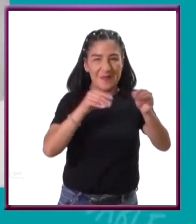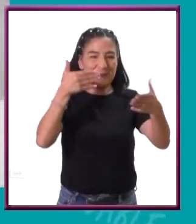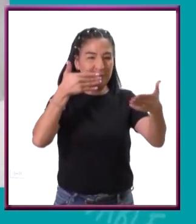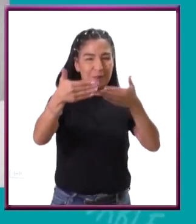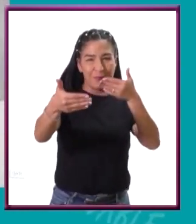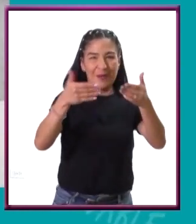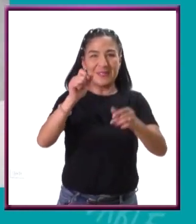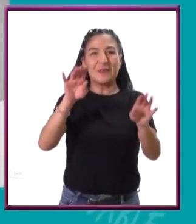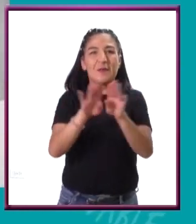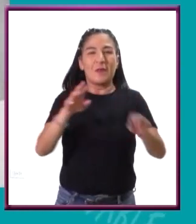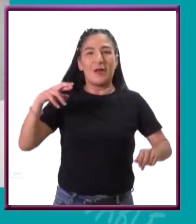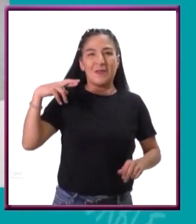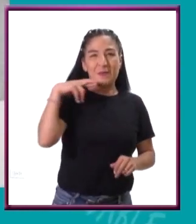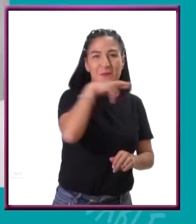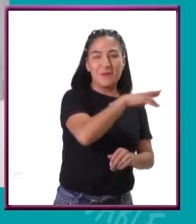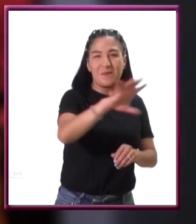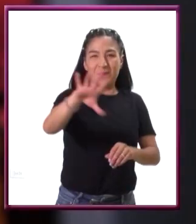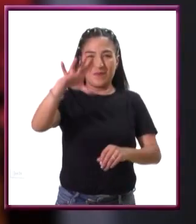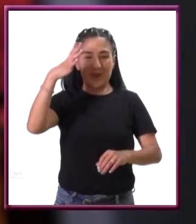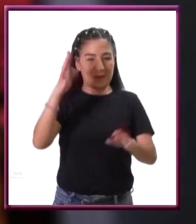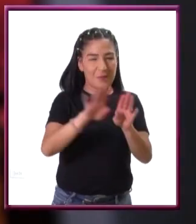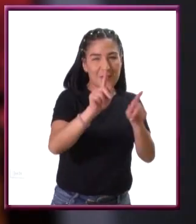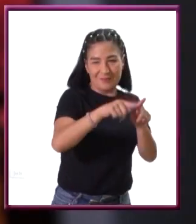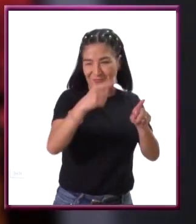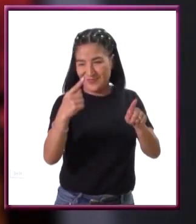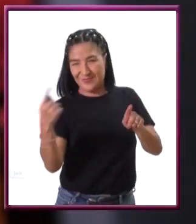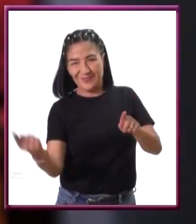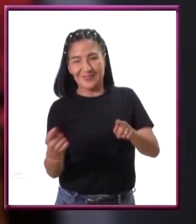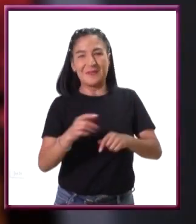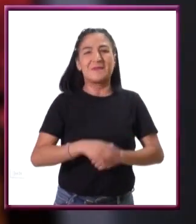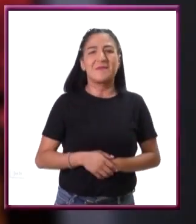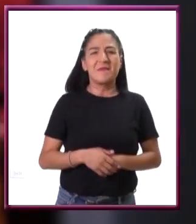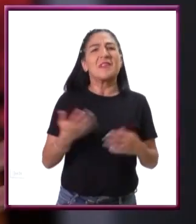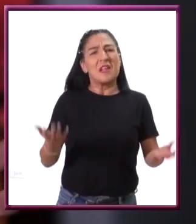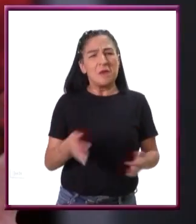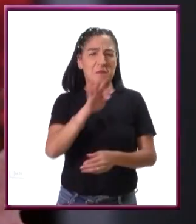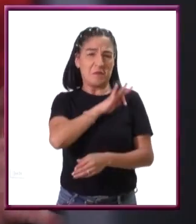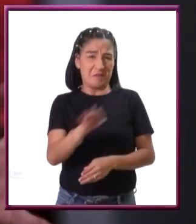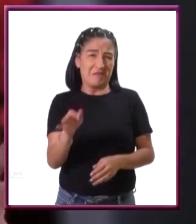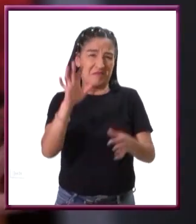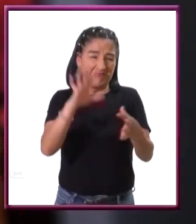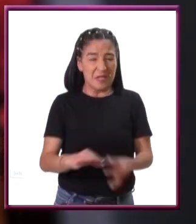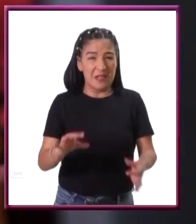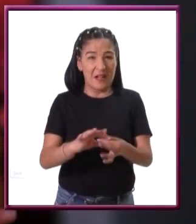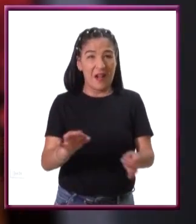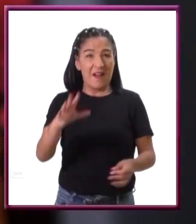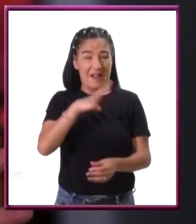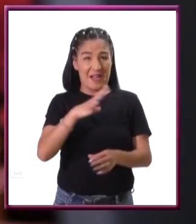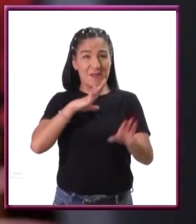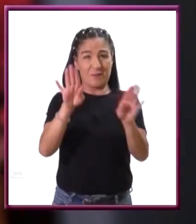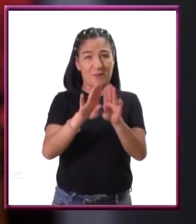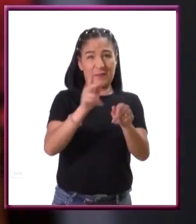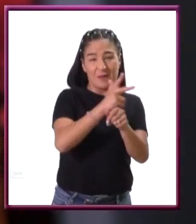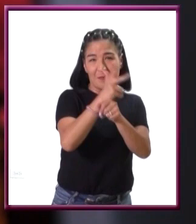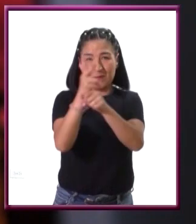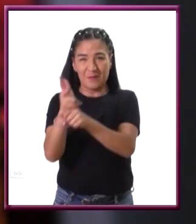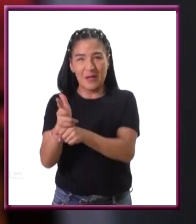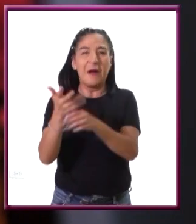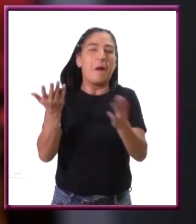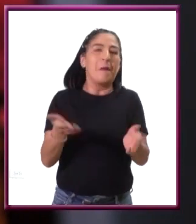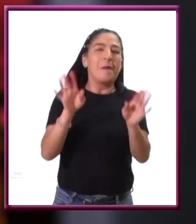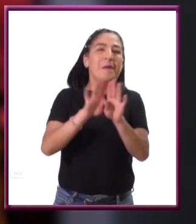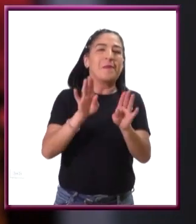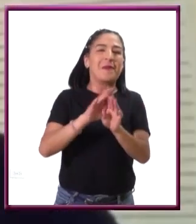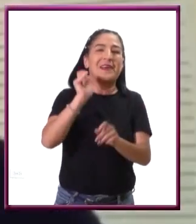rápidamente diferentes fotogramas secuenciales. ¿Y entonces podría decirse que sí existe el video o solo es una sensación, como